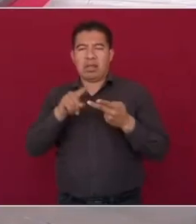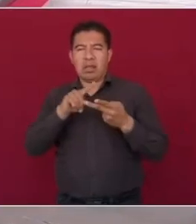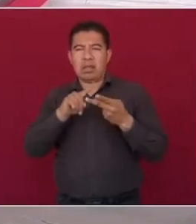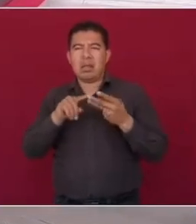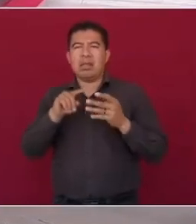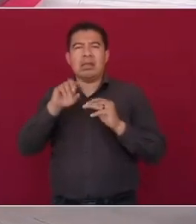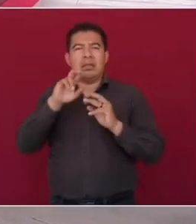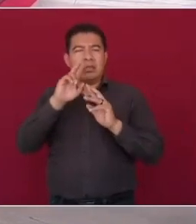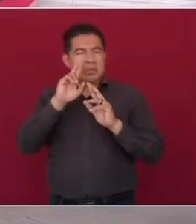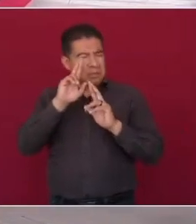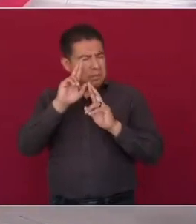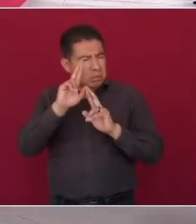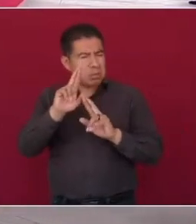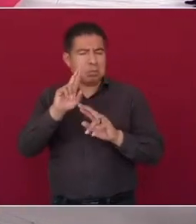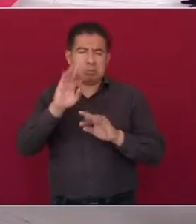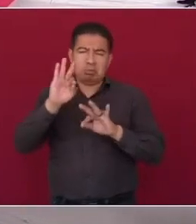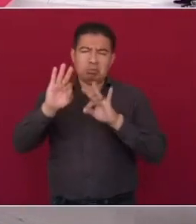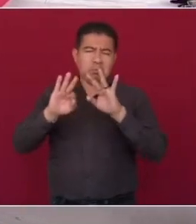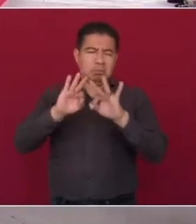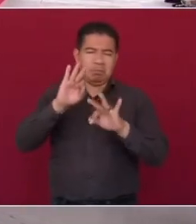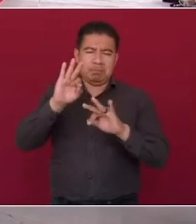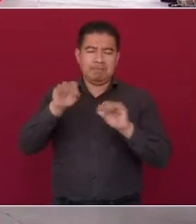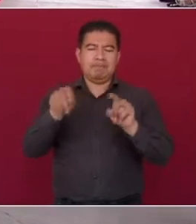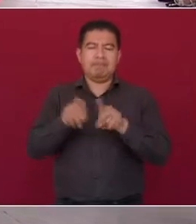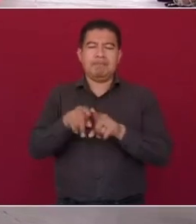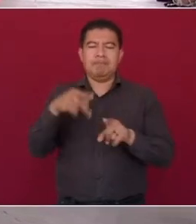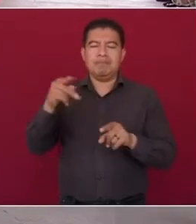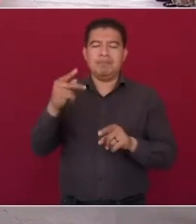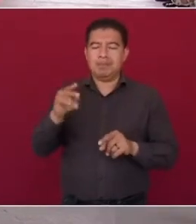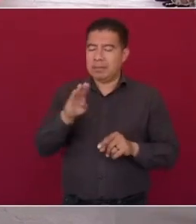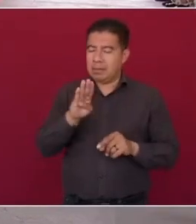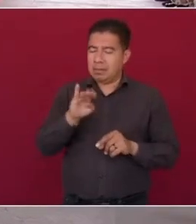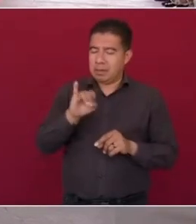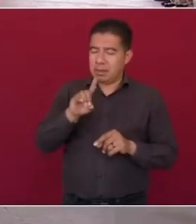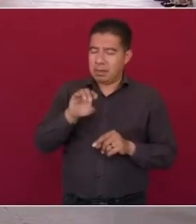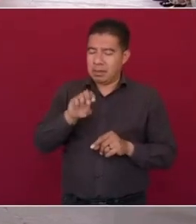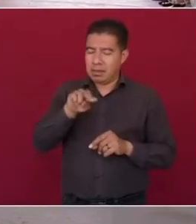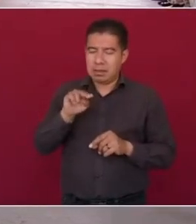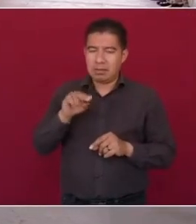presidente Biden y con sus colaboradores.